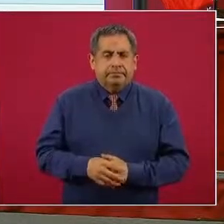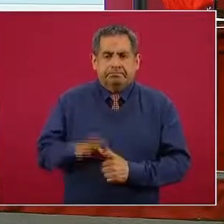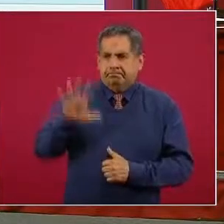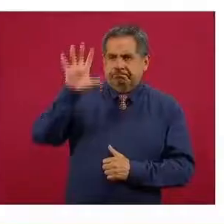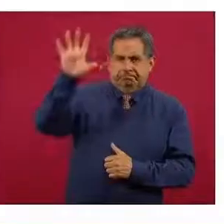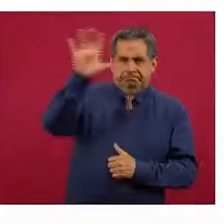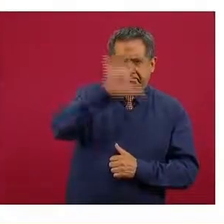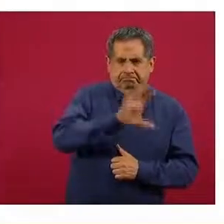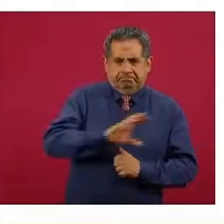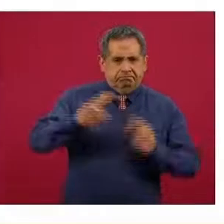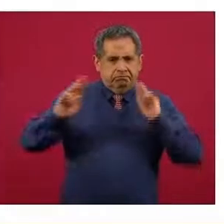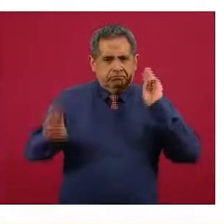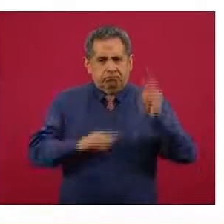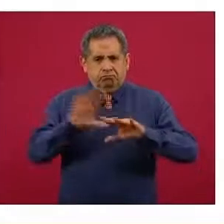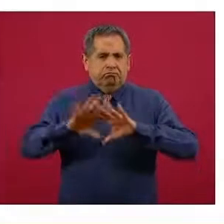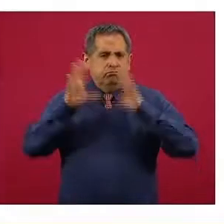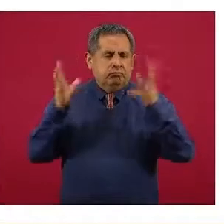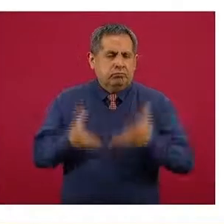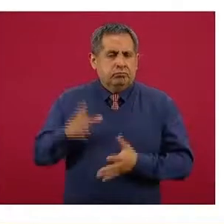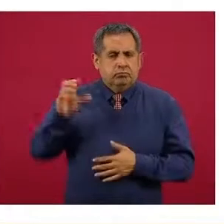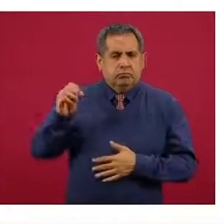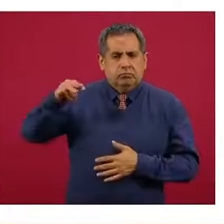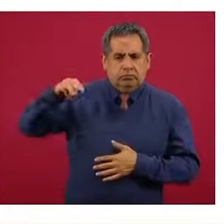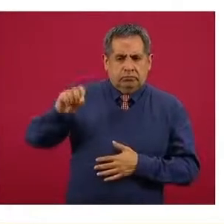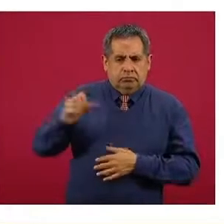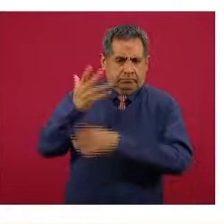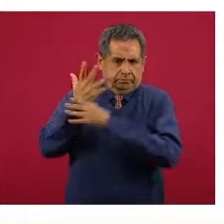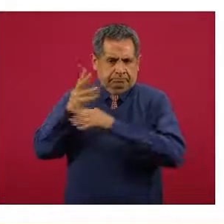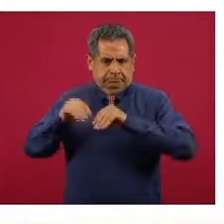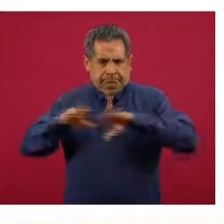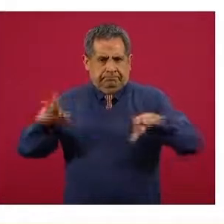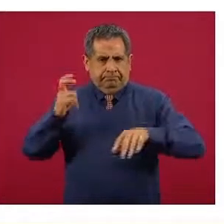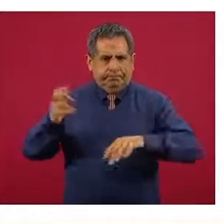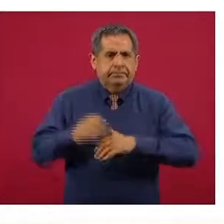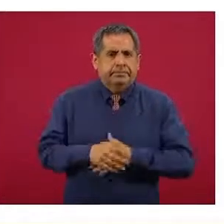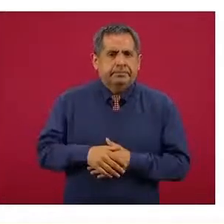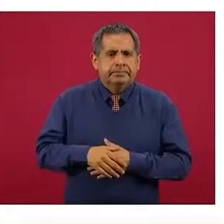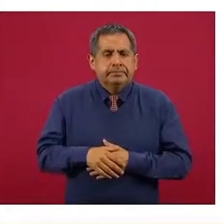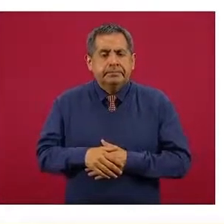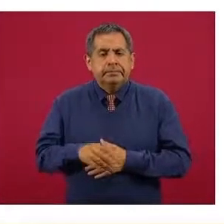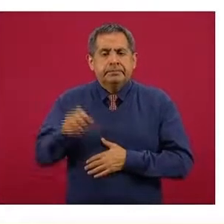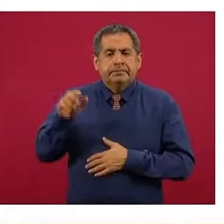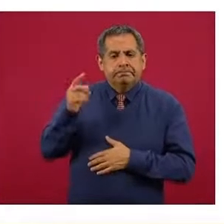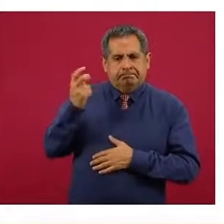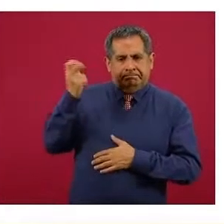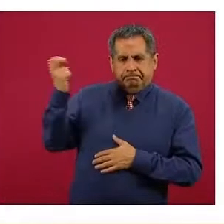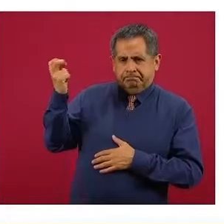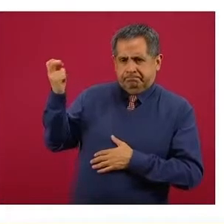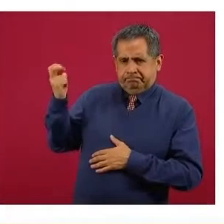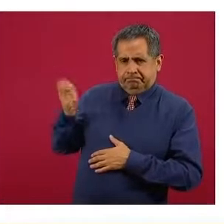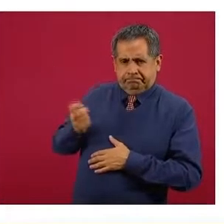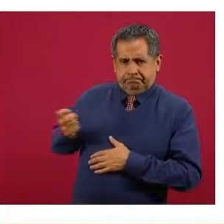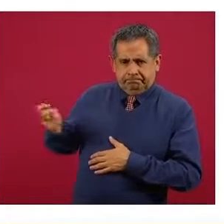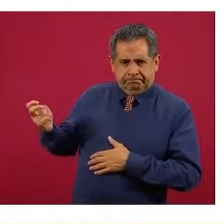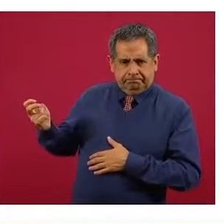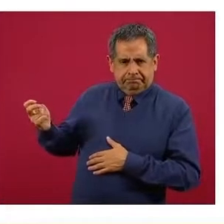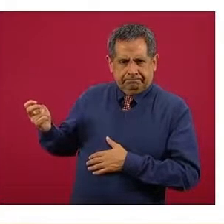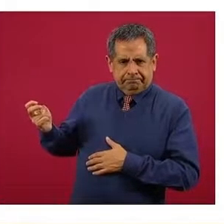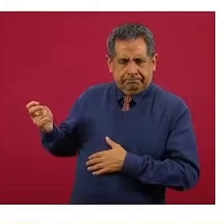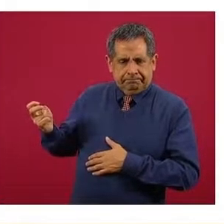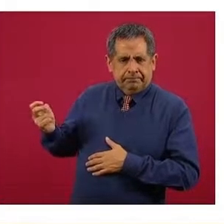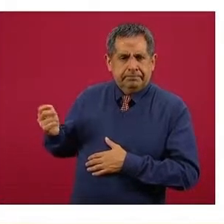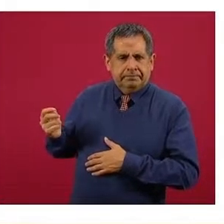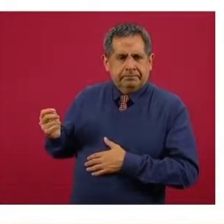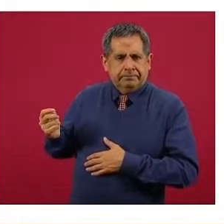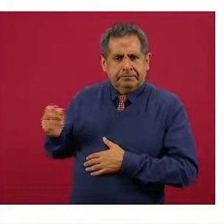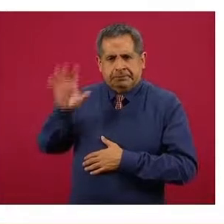Regiones administrativas de la Organización Mundial de la Salud, Pacífico Occidental, África, Mediterráneo Oriental, Europa, Asia